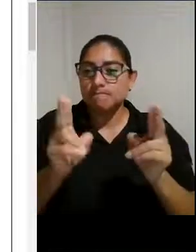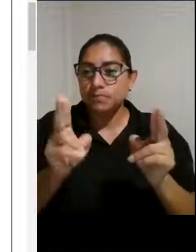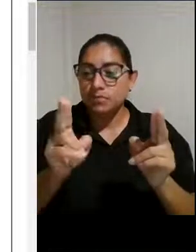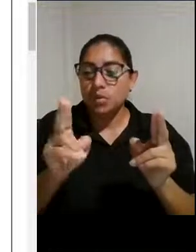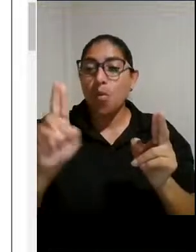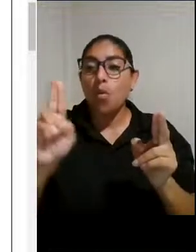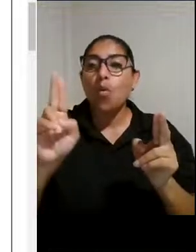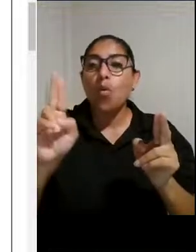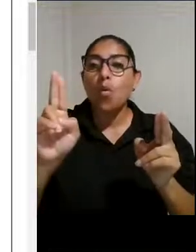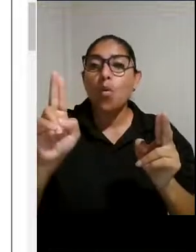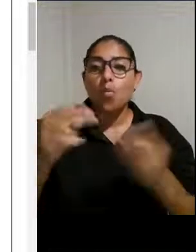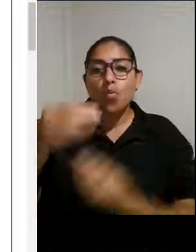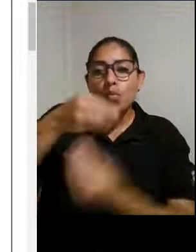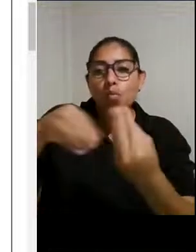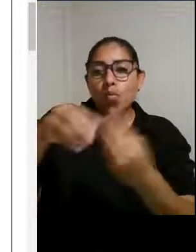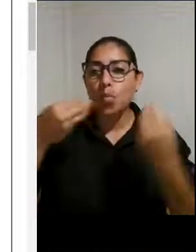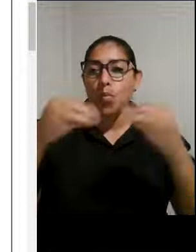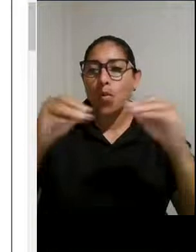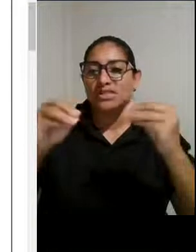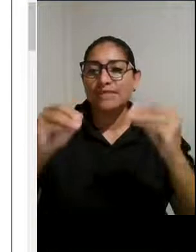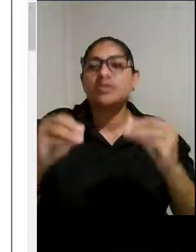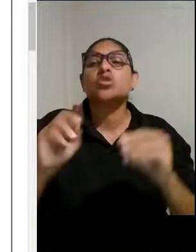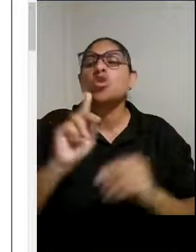unidades producidas o vendidas.